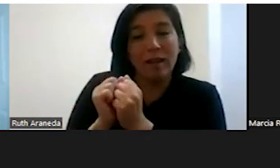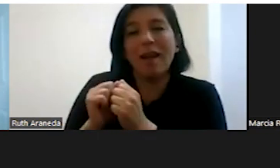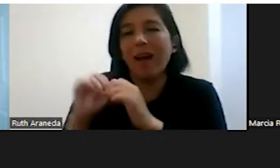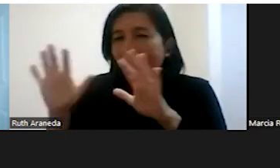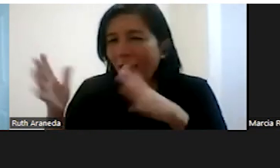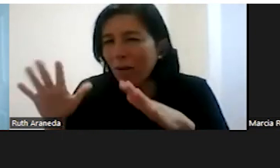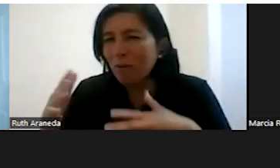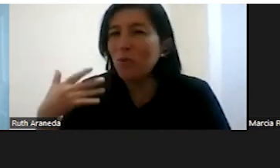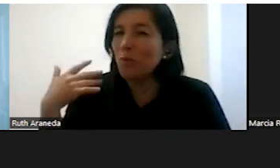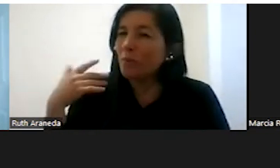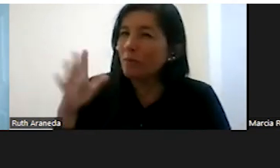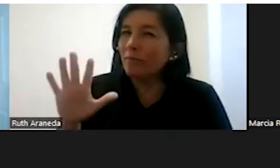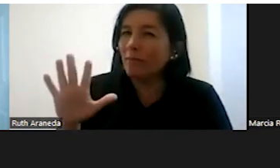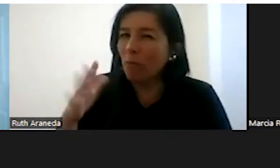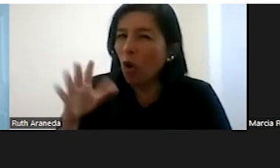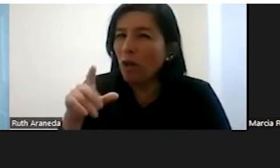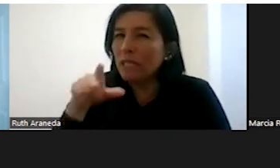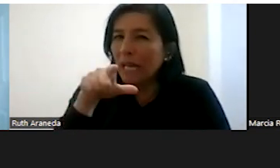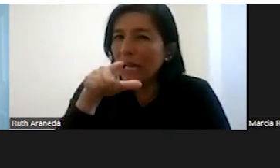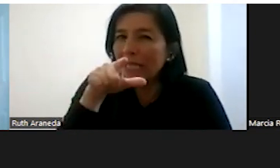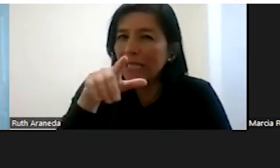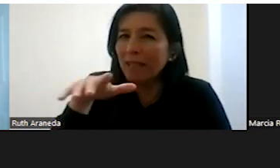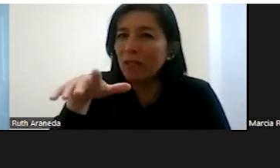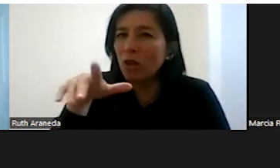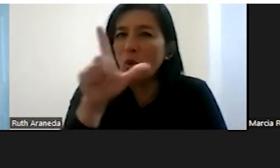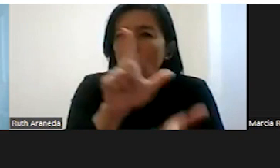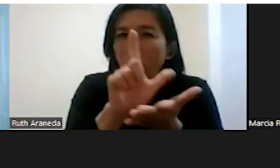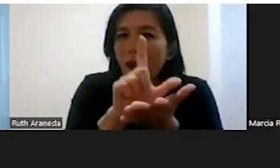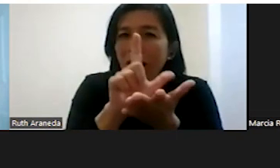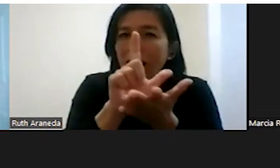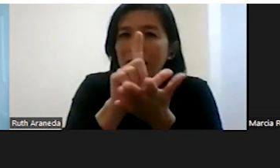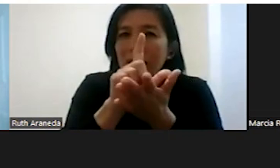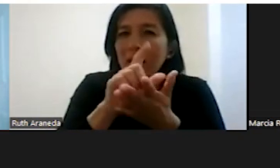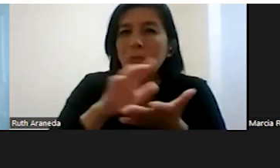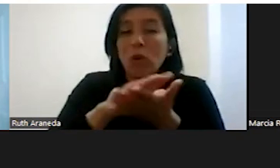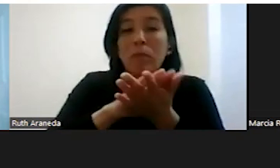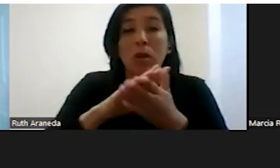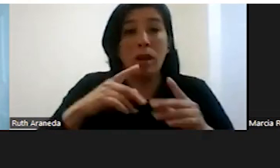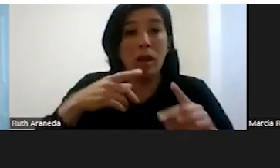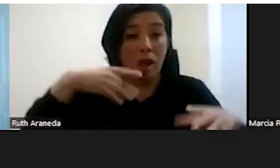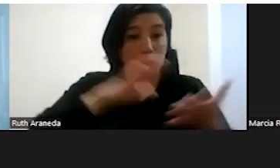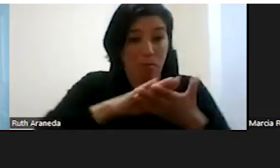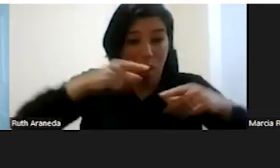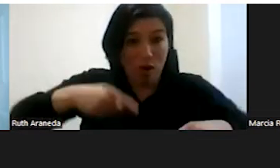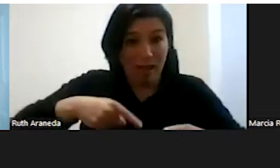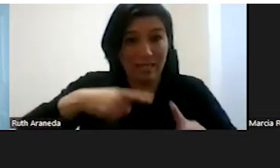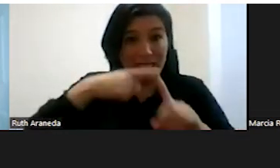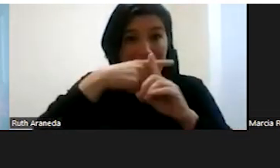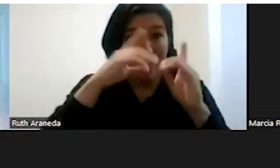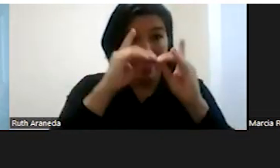es altamente probable que estos contextos estén señalizados desde arriba. Similar a los cementerios actuales, por ejemplo, que tienen una